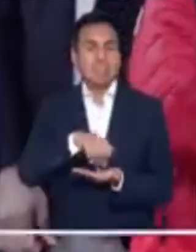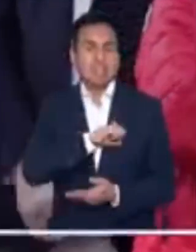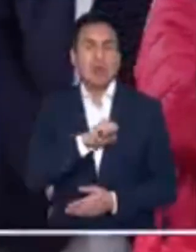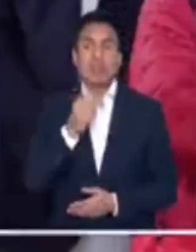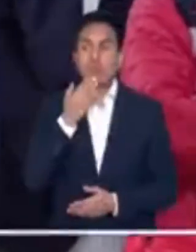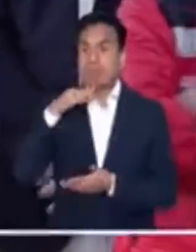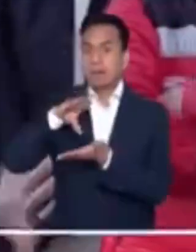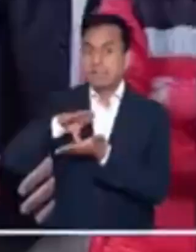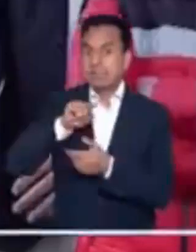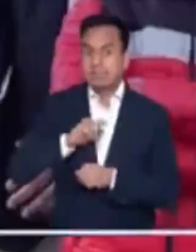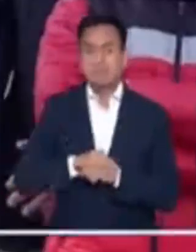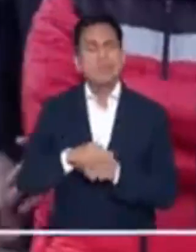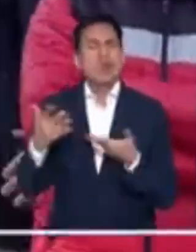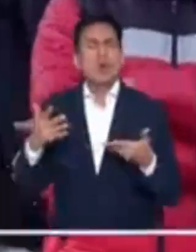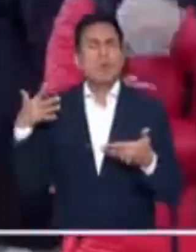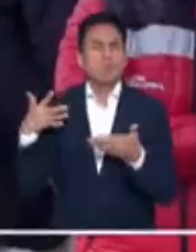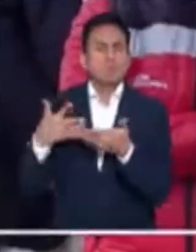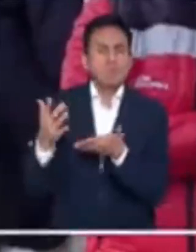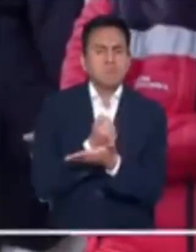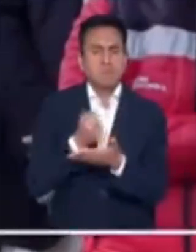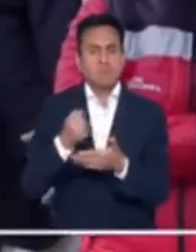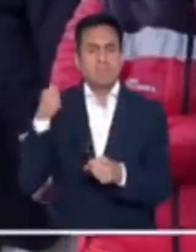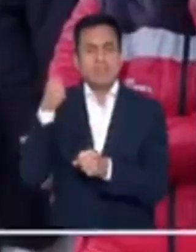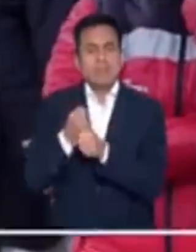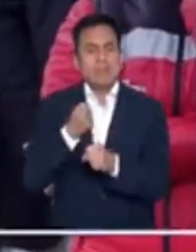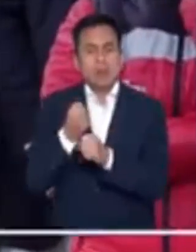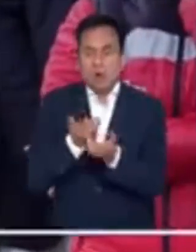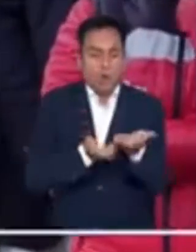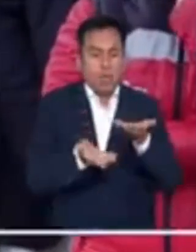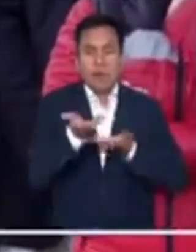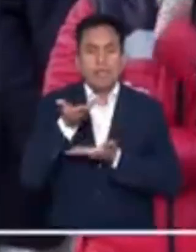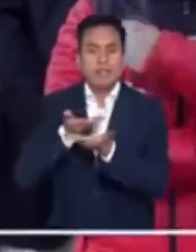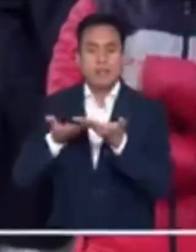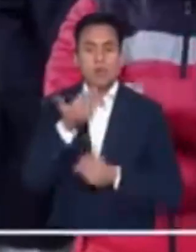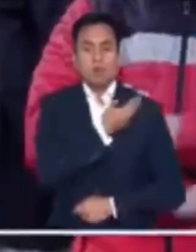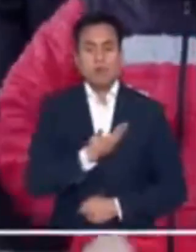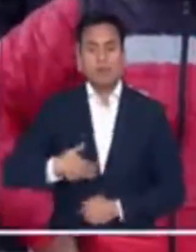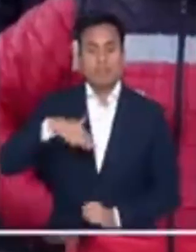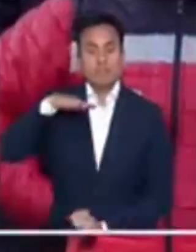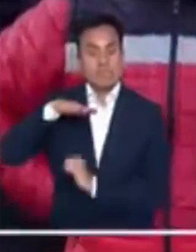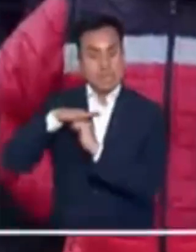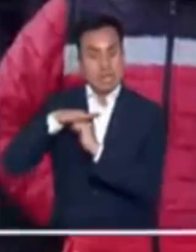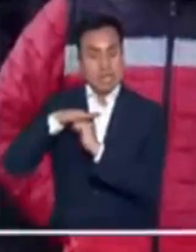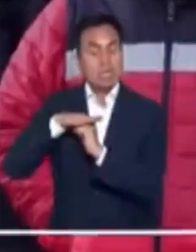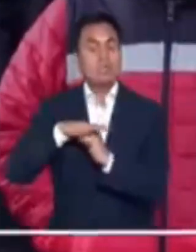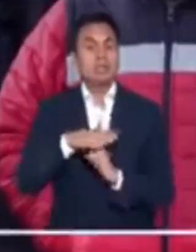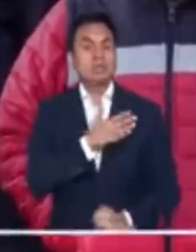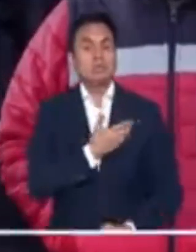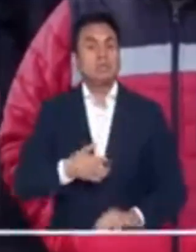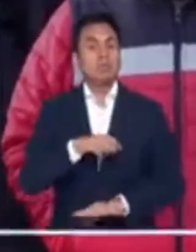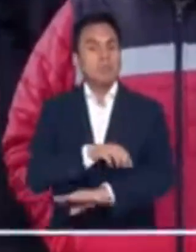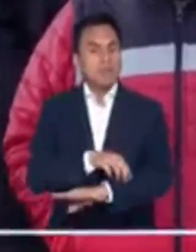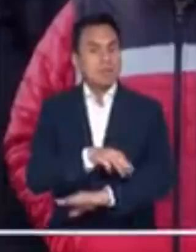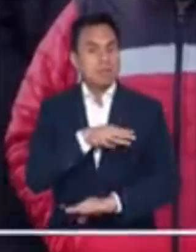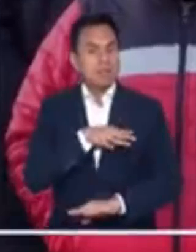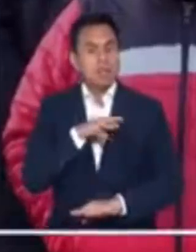país. Y ha sido fruto gracias al trabajo colaborativo del gobierno central, del gobierno regional y de los